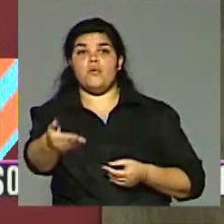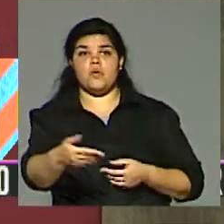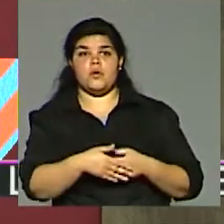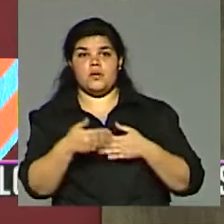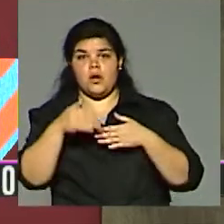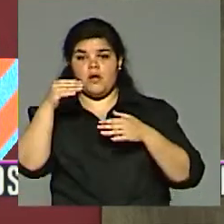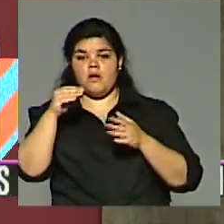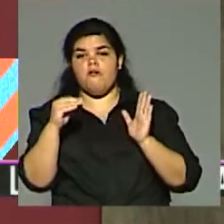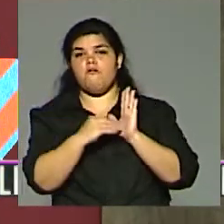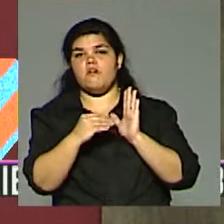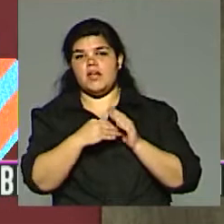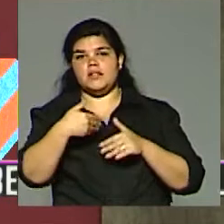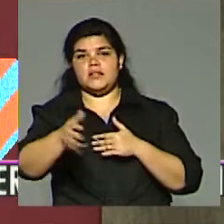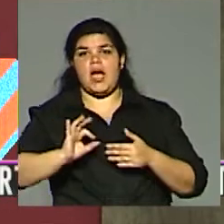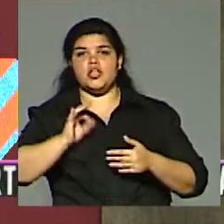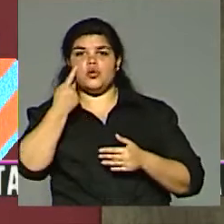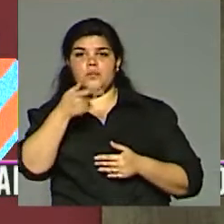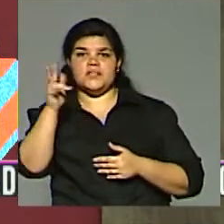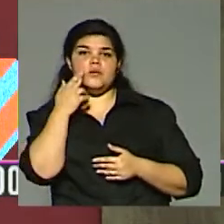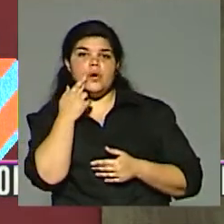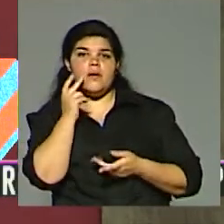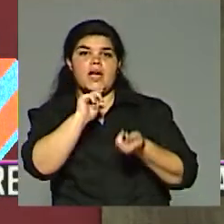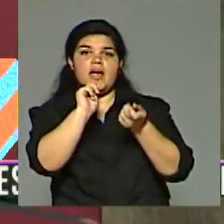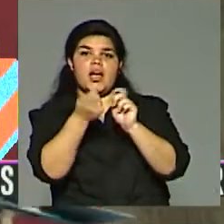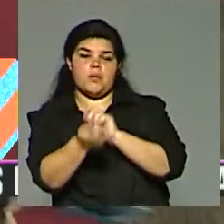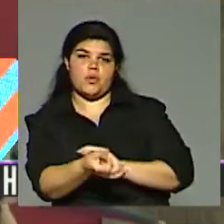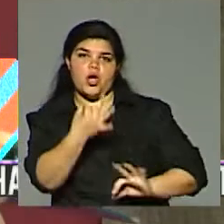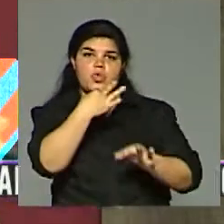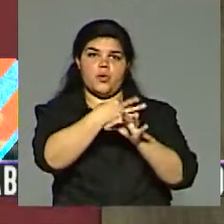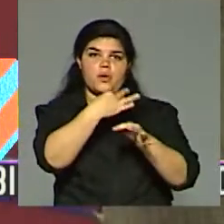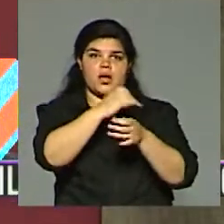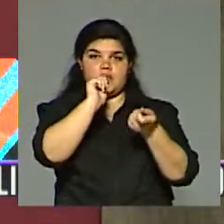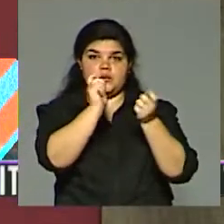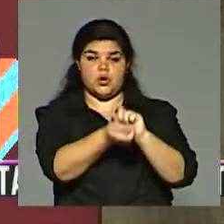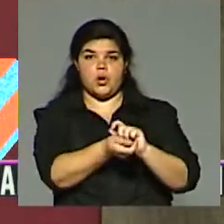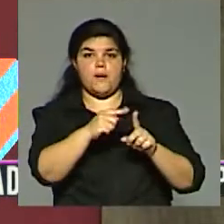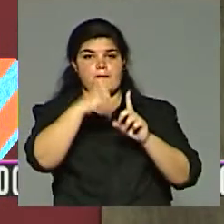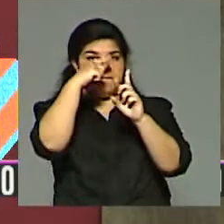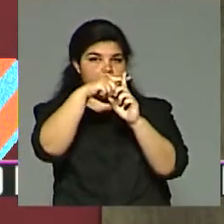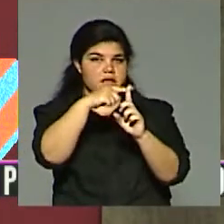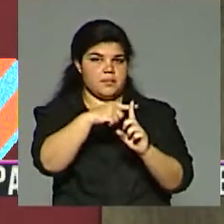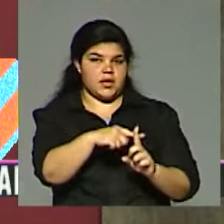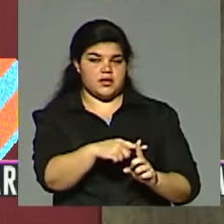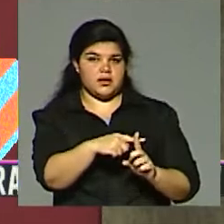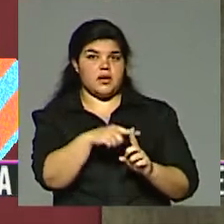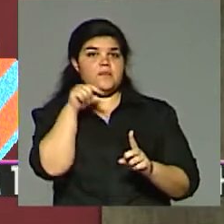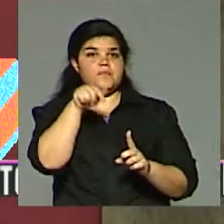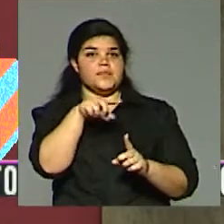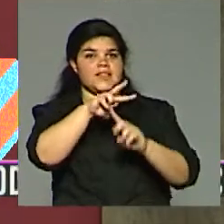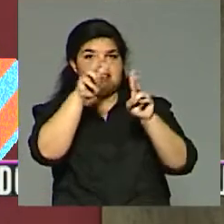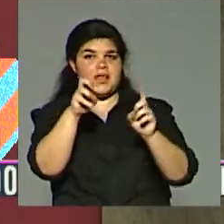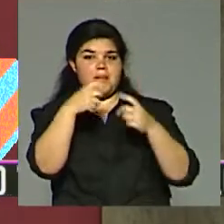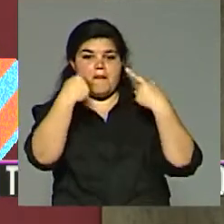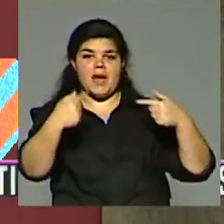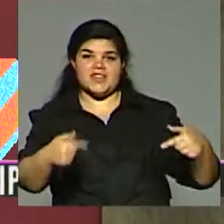del 2019 con los cambios que se vienen en educación. Por un lado, pensando en matemática, que es una asignatura en la